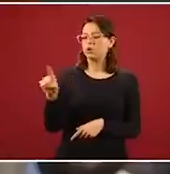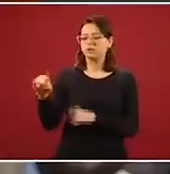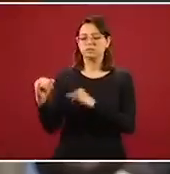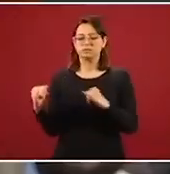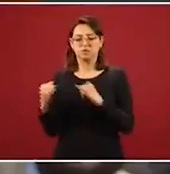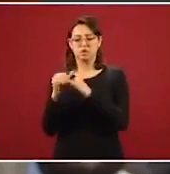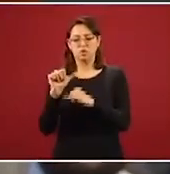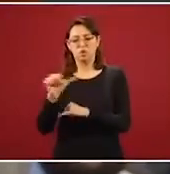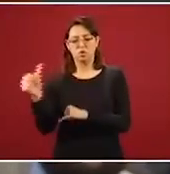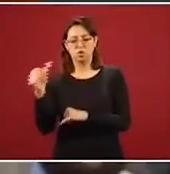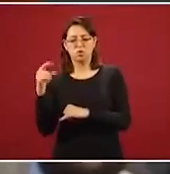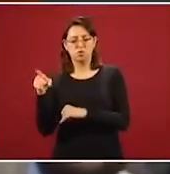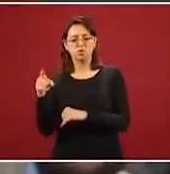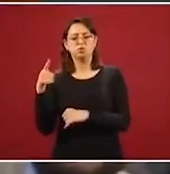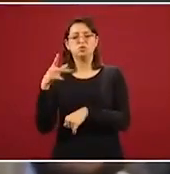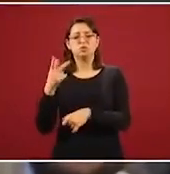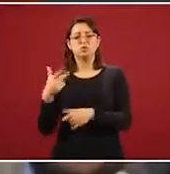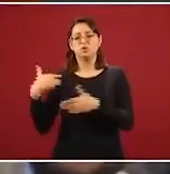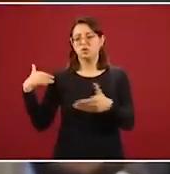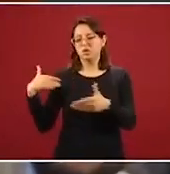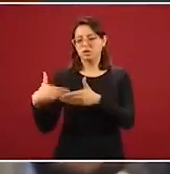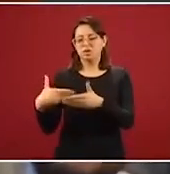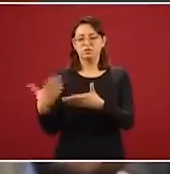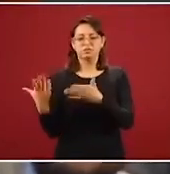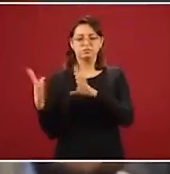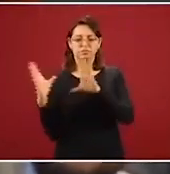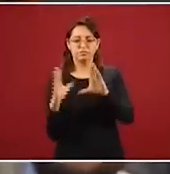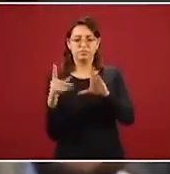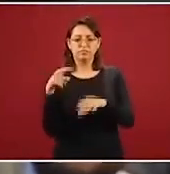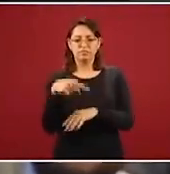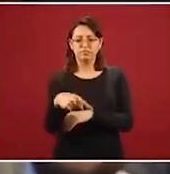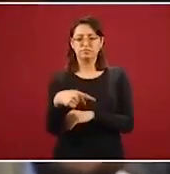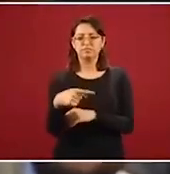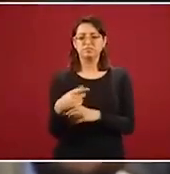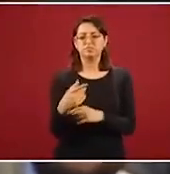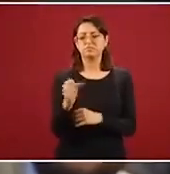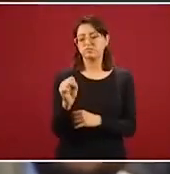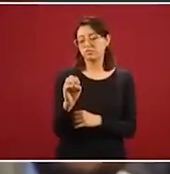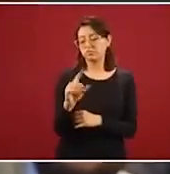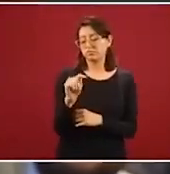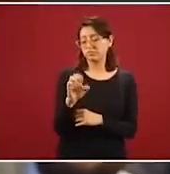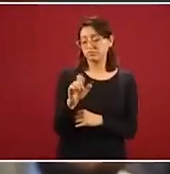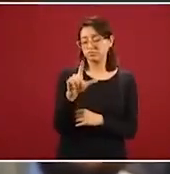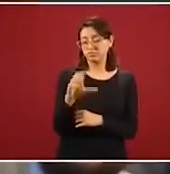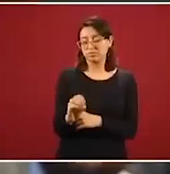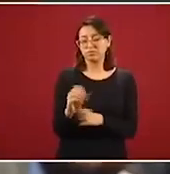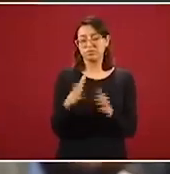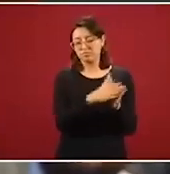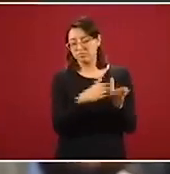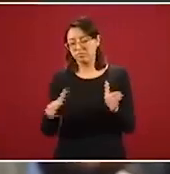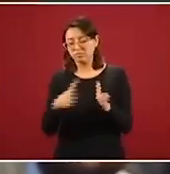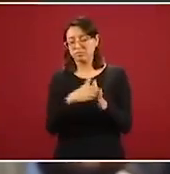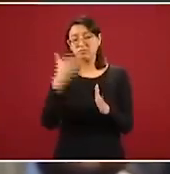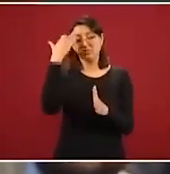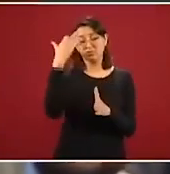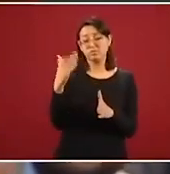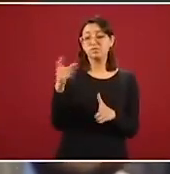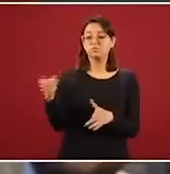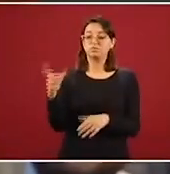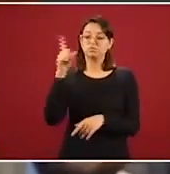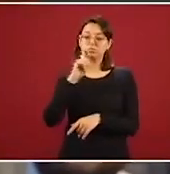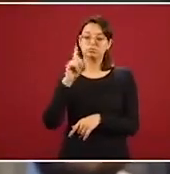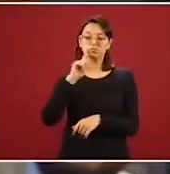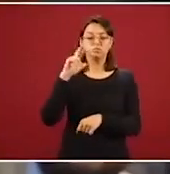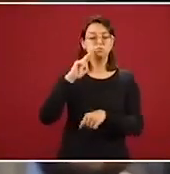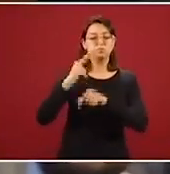de enseñanza durante el periodo de Julio Everardo Sotelo Morales, y ella era la encargada,